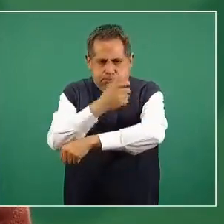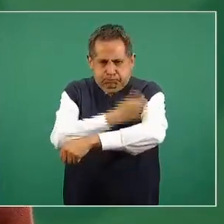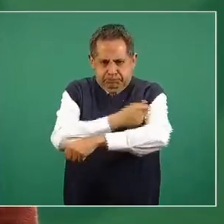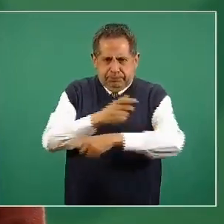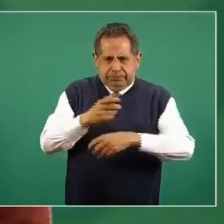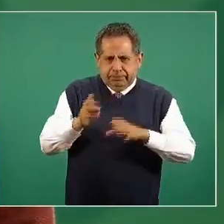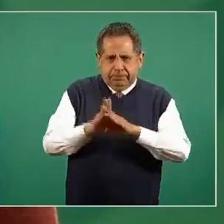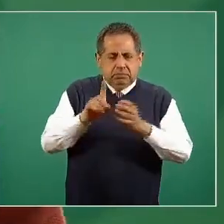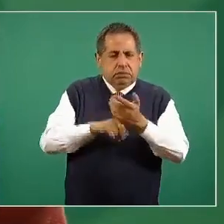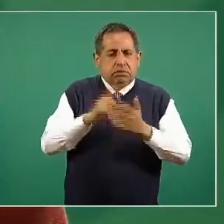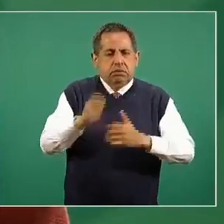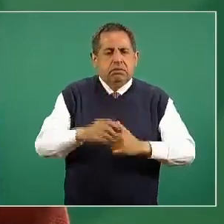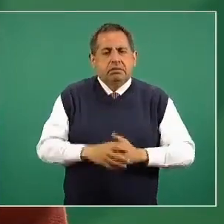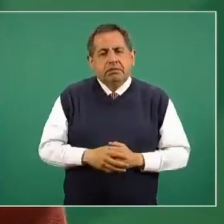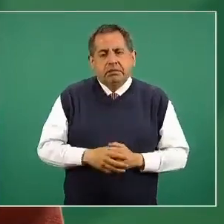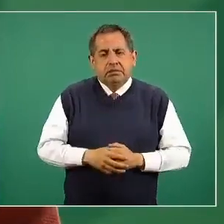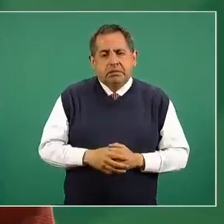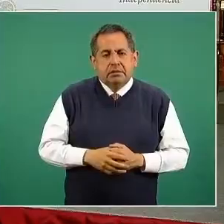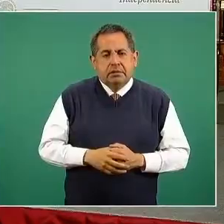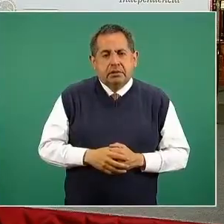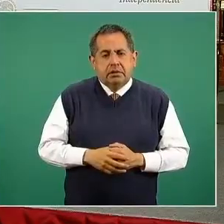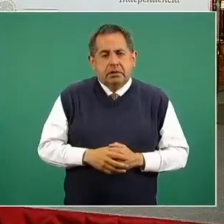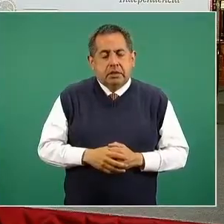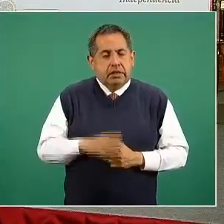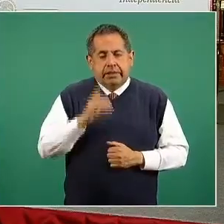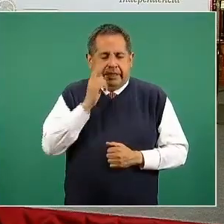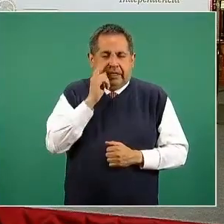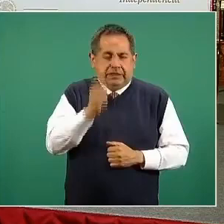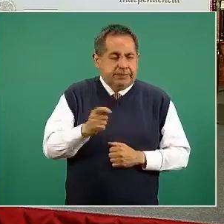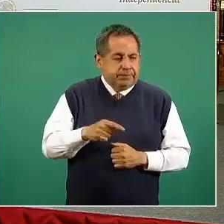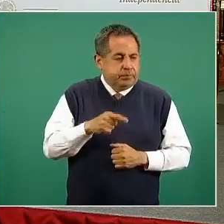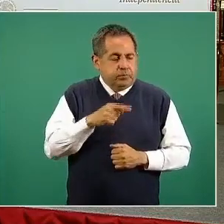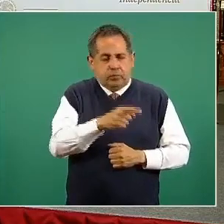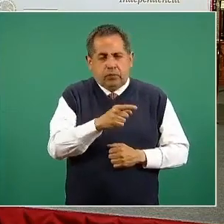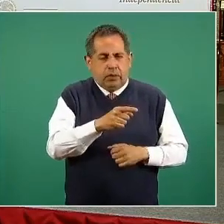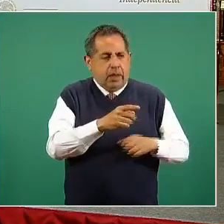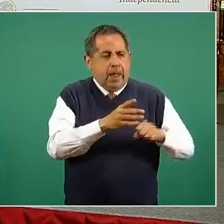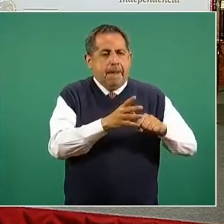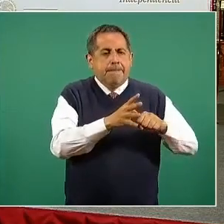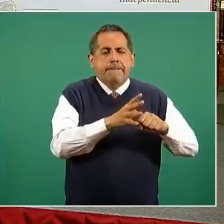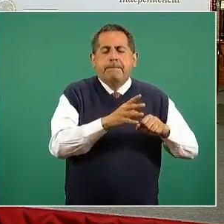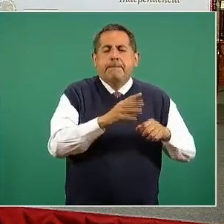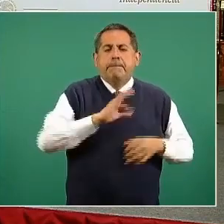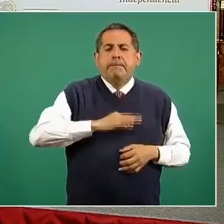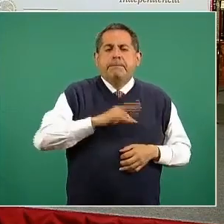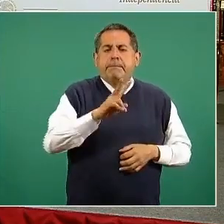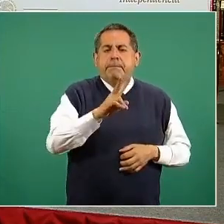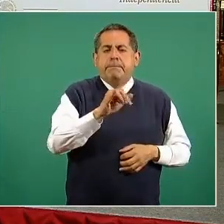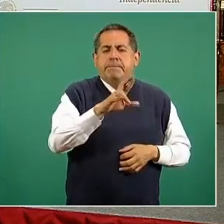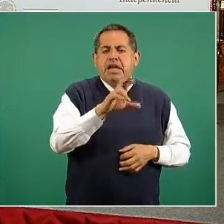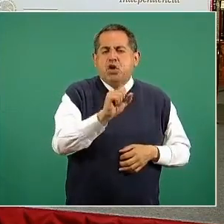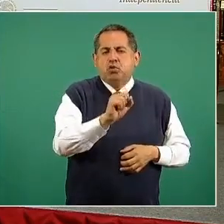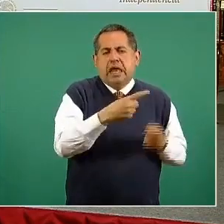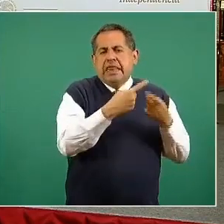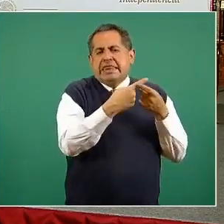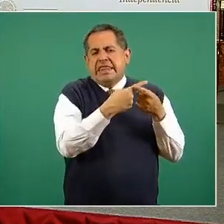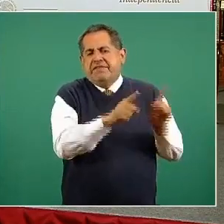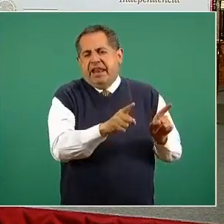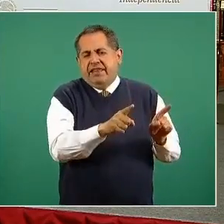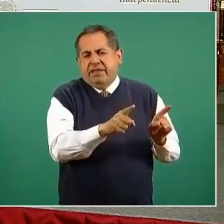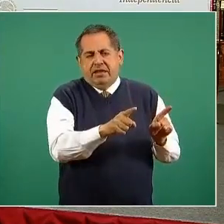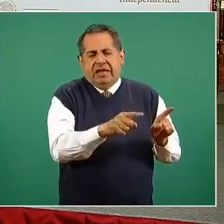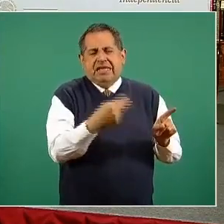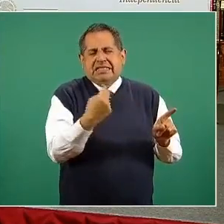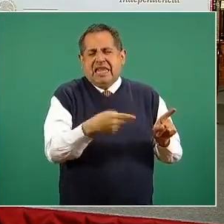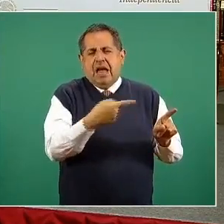hace lo siguiente. Se toma un virus diferente a SARS-CoV-2, en este caso es un